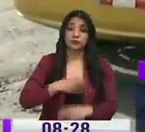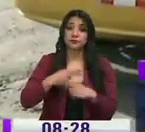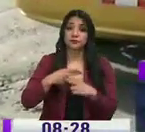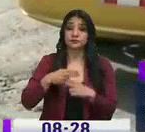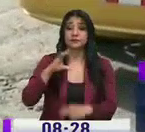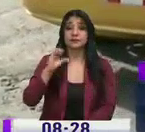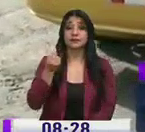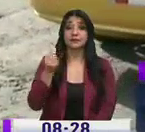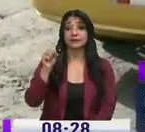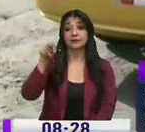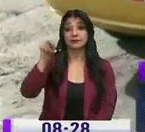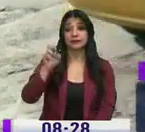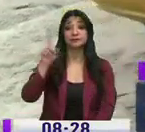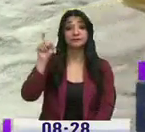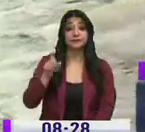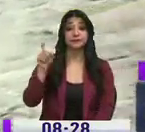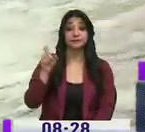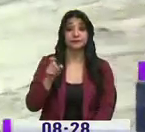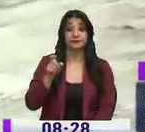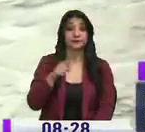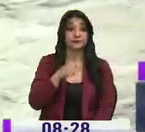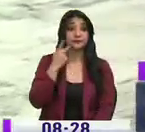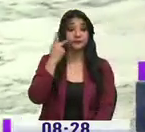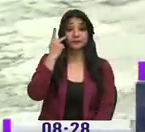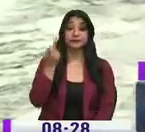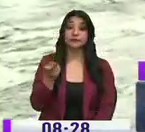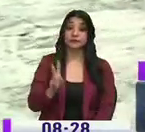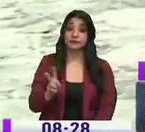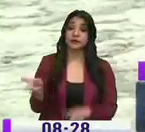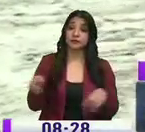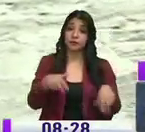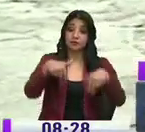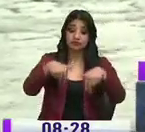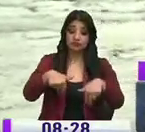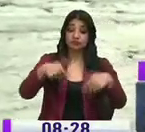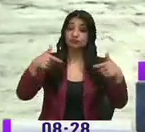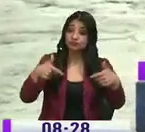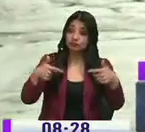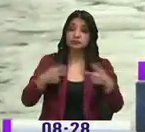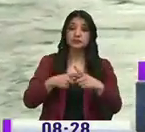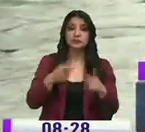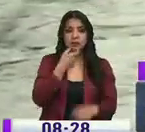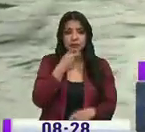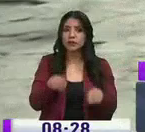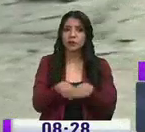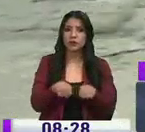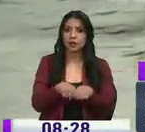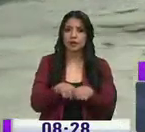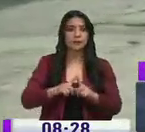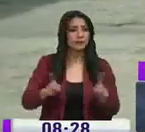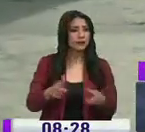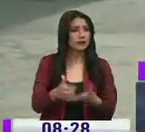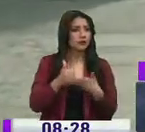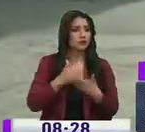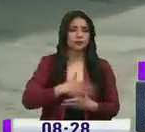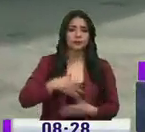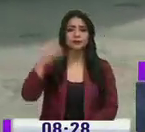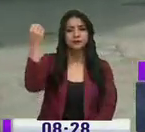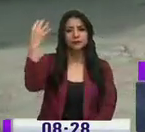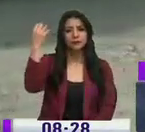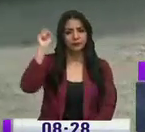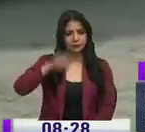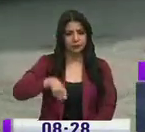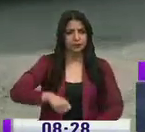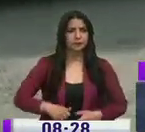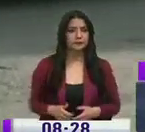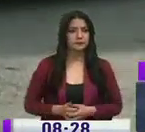en la necesidad para que los padres de familia también nos den seguridad, pero queremos que nos ayuden a poner un semáforo. Además